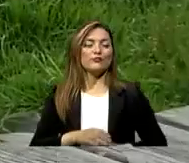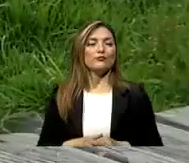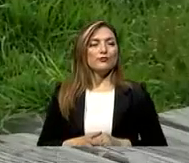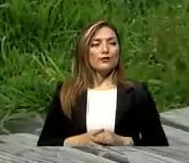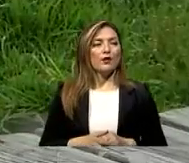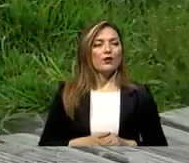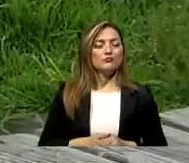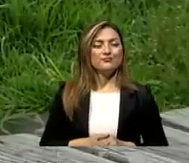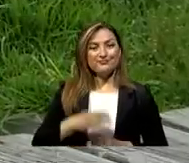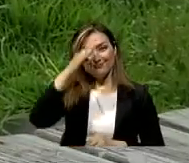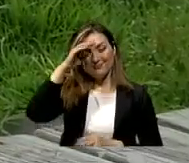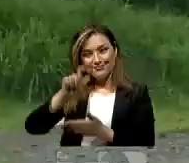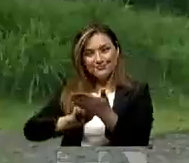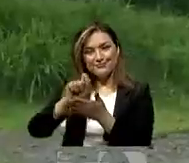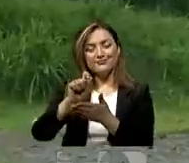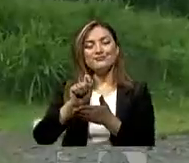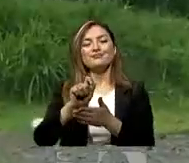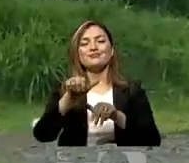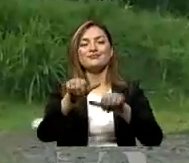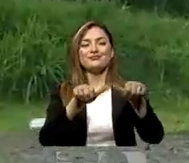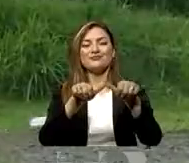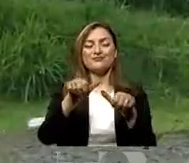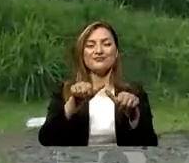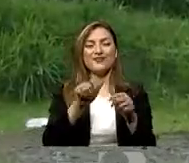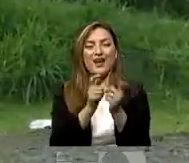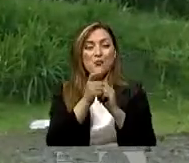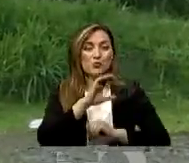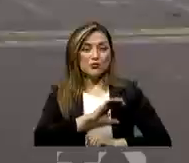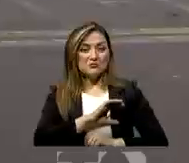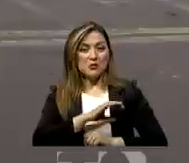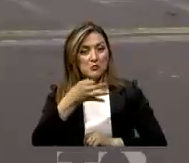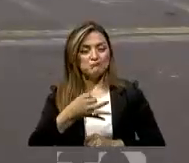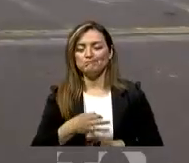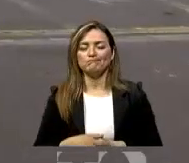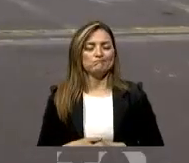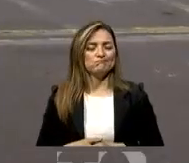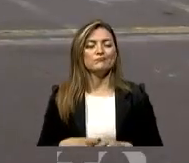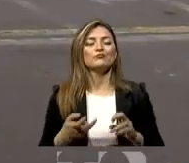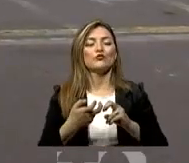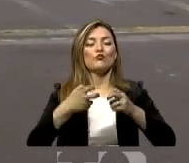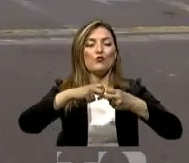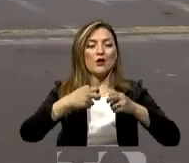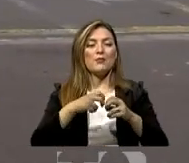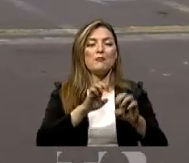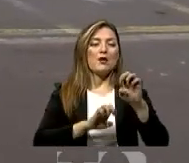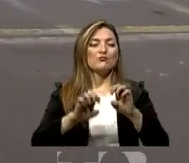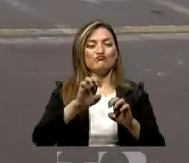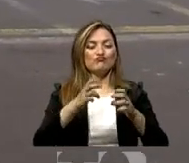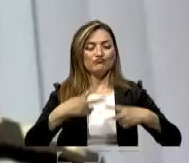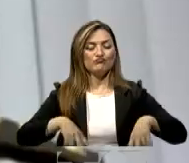cual fue aprobada pero por cambios administrativos en el cabildo no se concretó ahora el problema es que el avalúo catastral